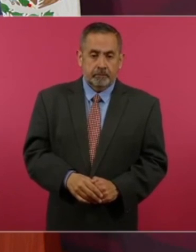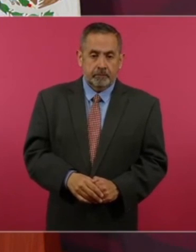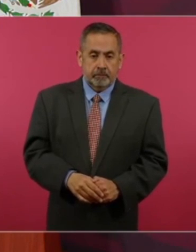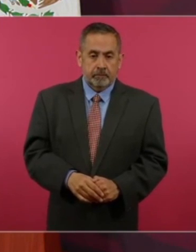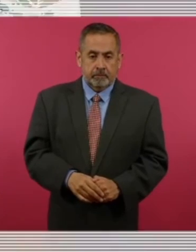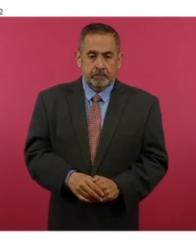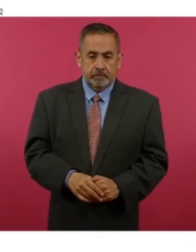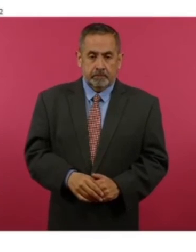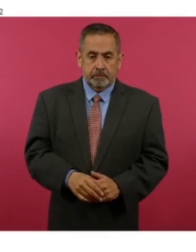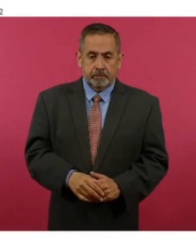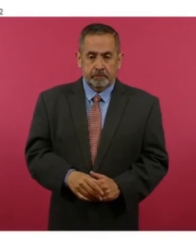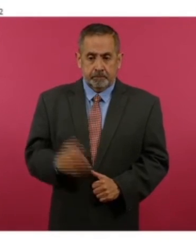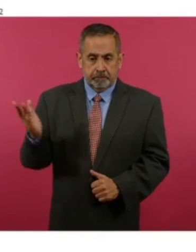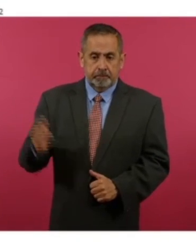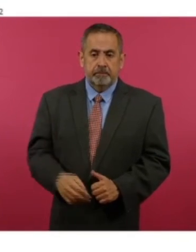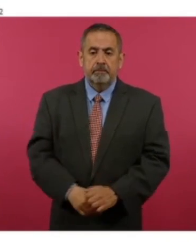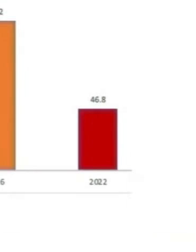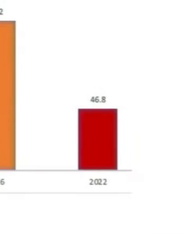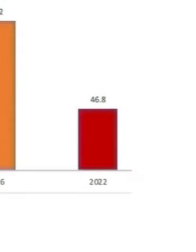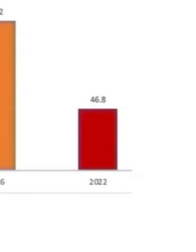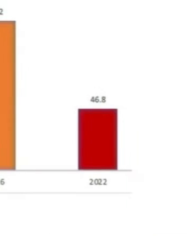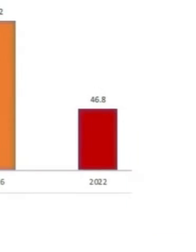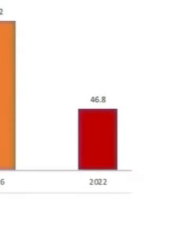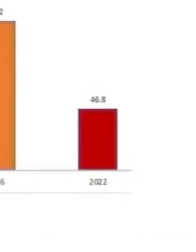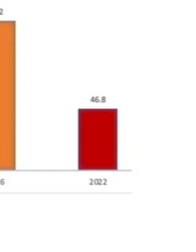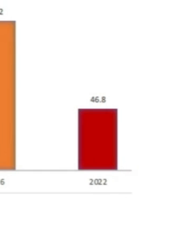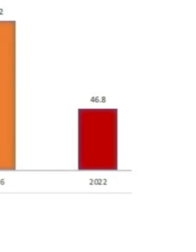el reporte, ¿no? Yo me imagino que es el registro.